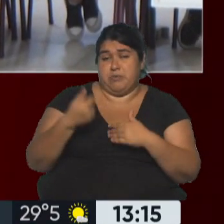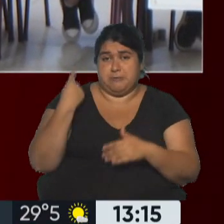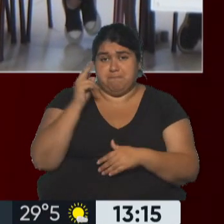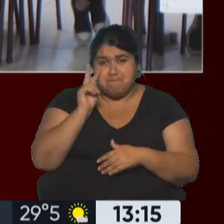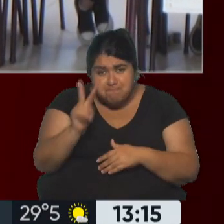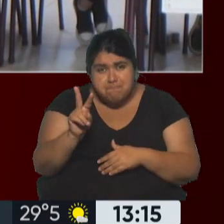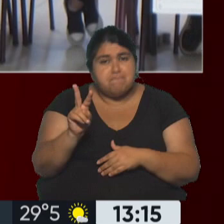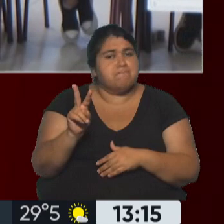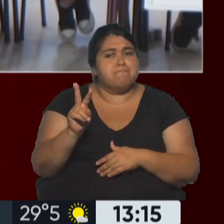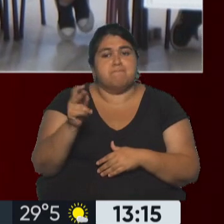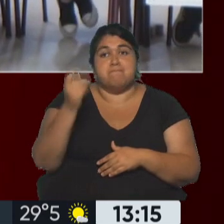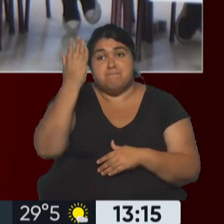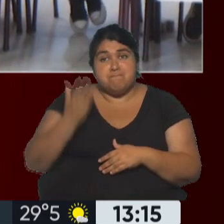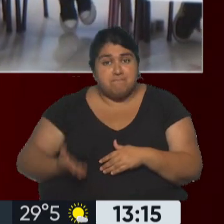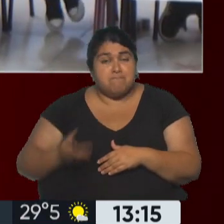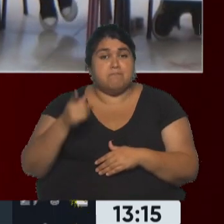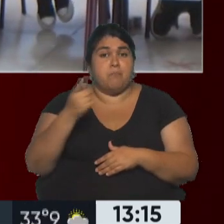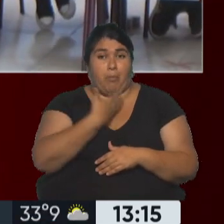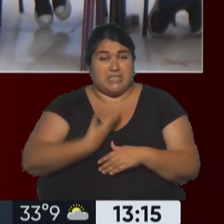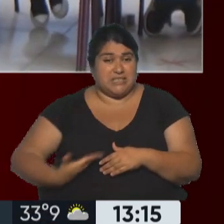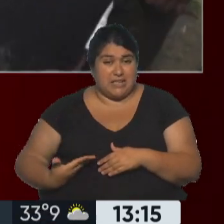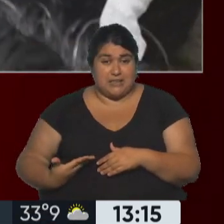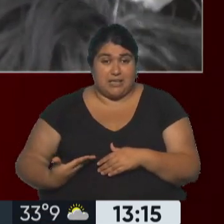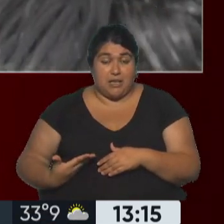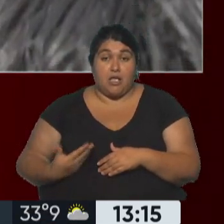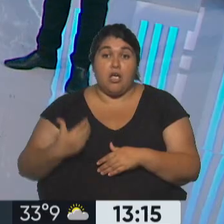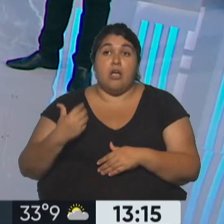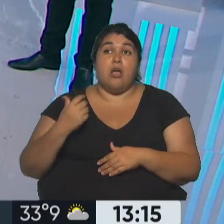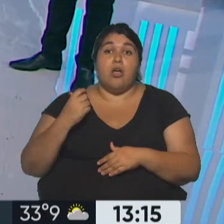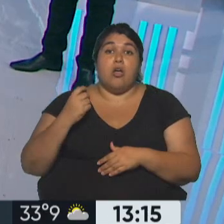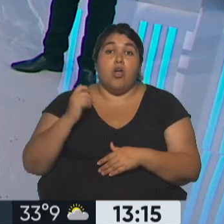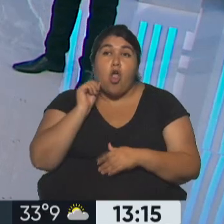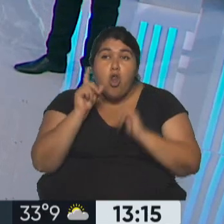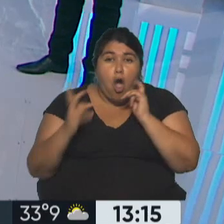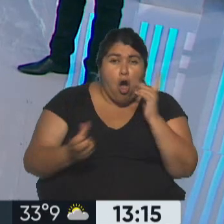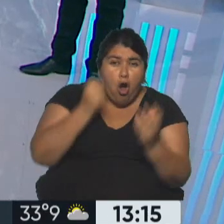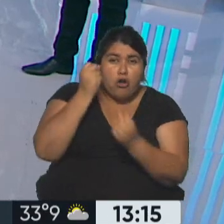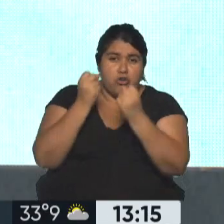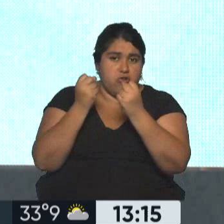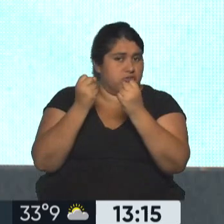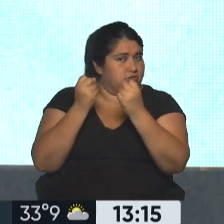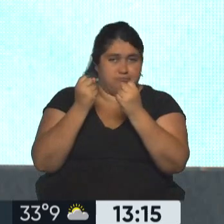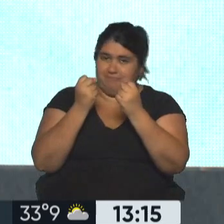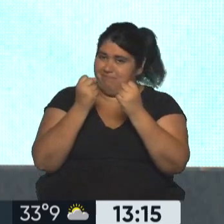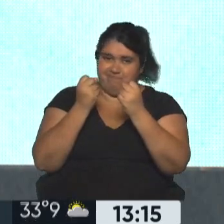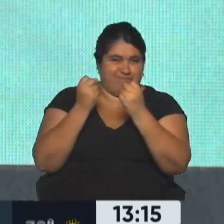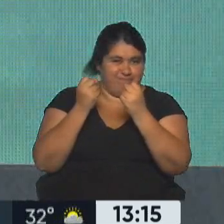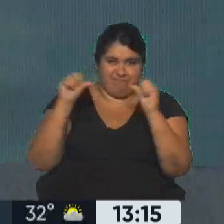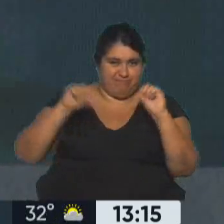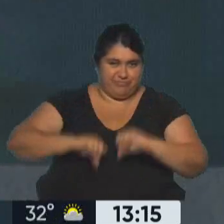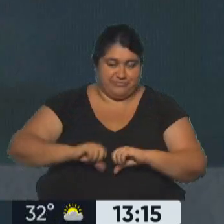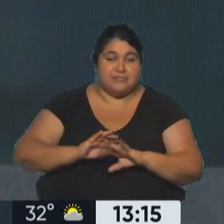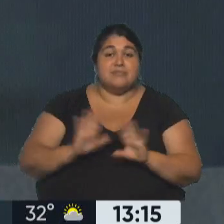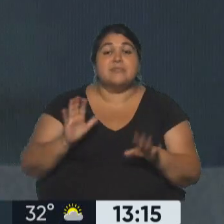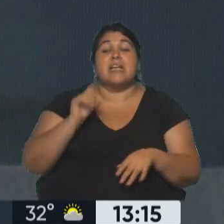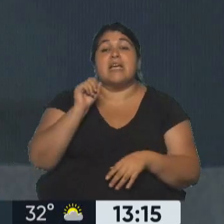es a un Boric que, la verdad, los logros no son nada estructurales y una sociedad chilena, la sociedad chilena que lo llevó